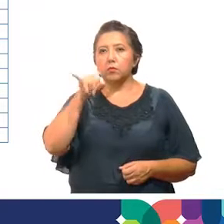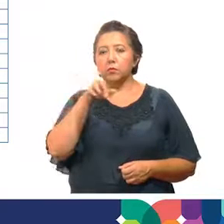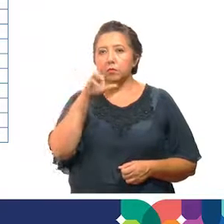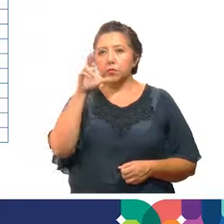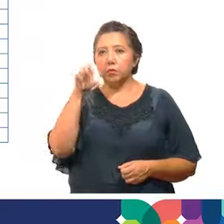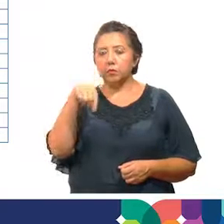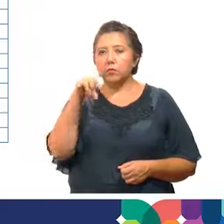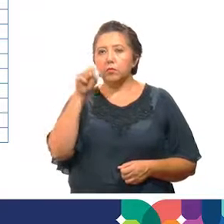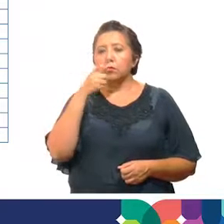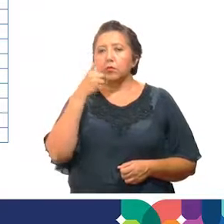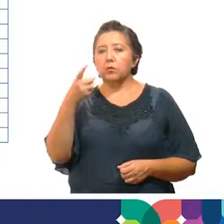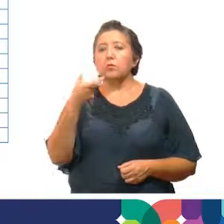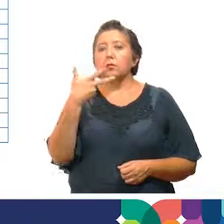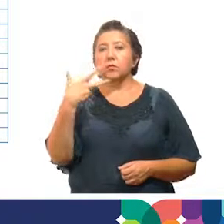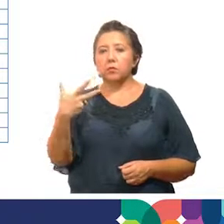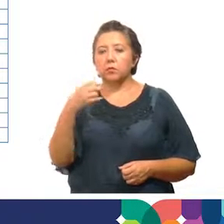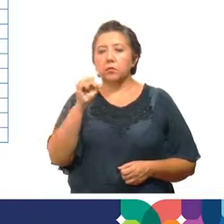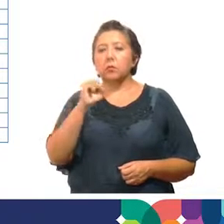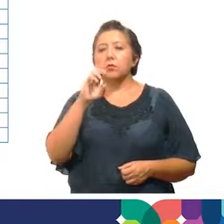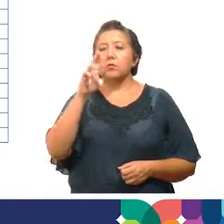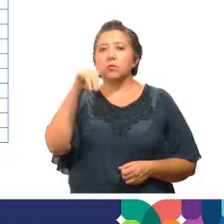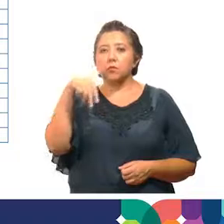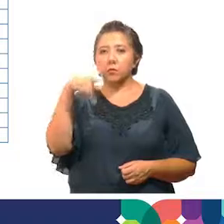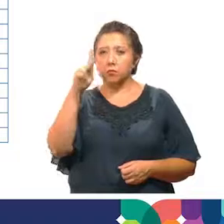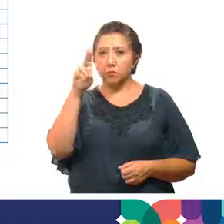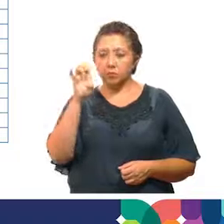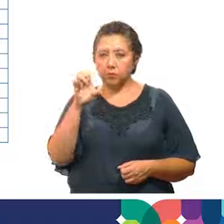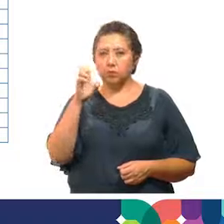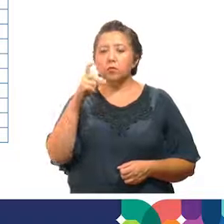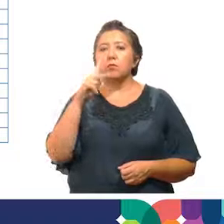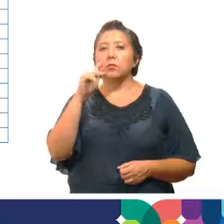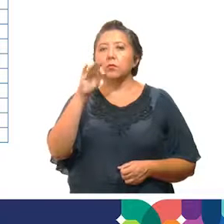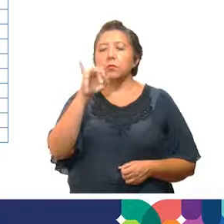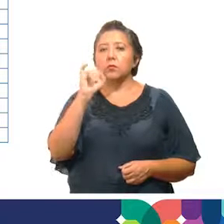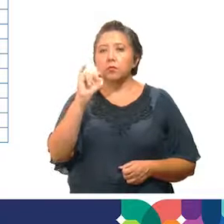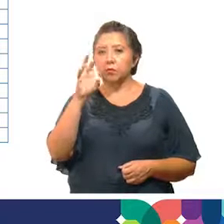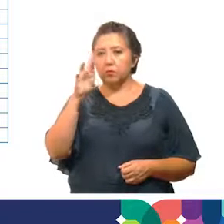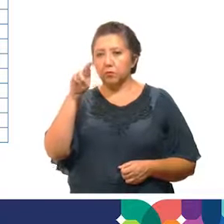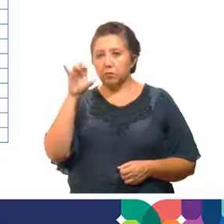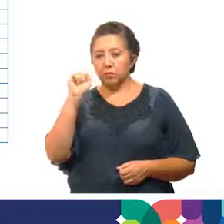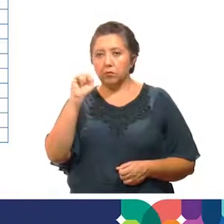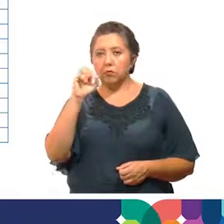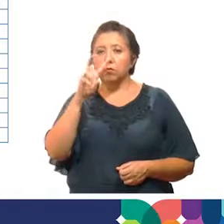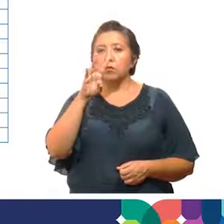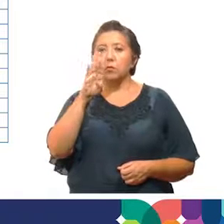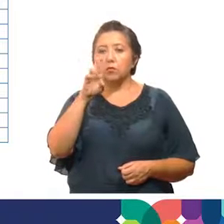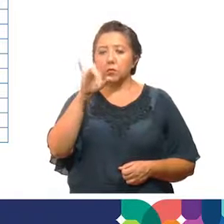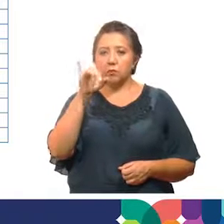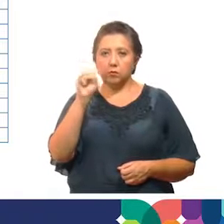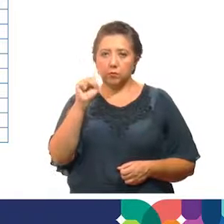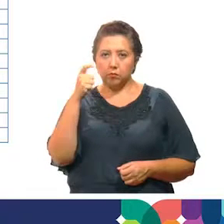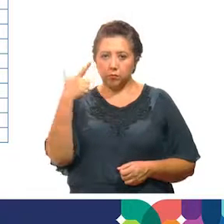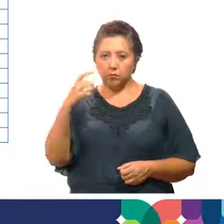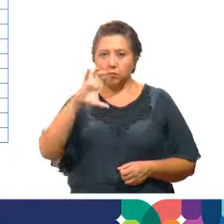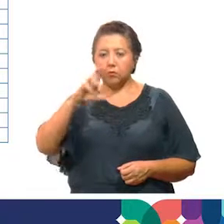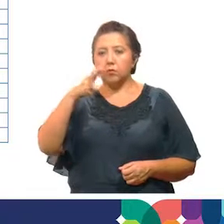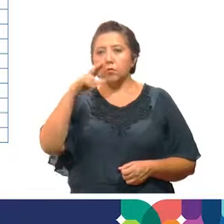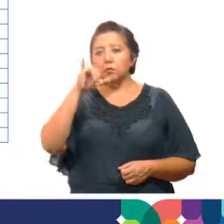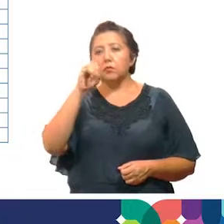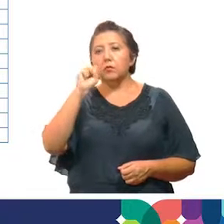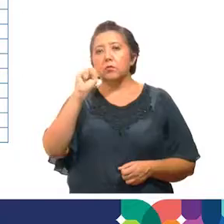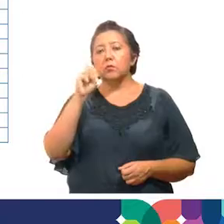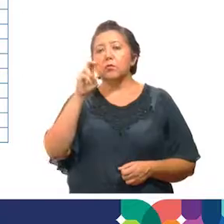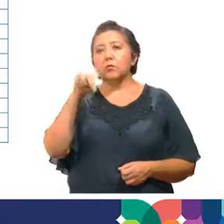Bojorques con 8, Fidel Velázquez Chencú, Pacaptún, Francisco y Madero, Brisas del Norte con 7, Chichi Suárez,